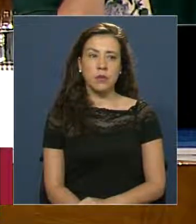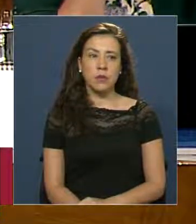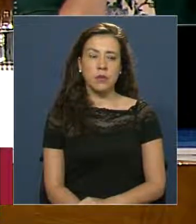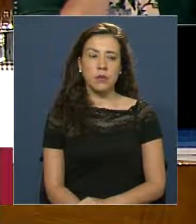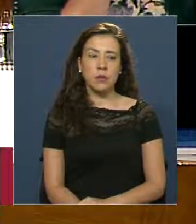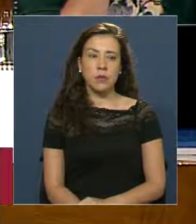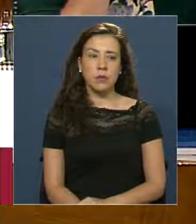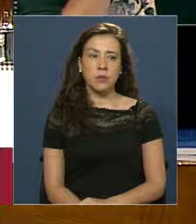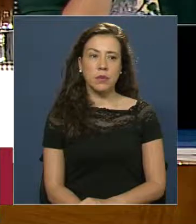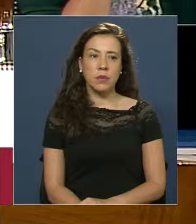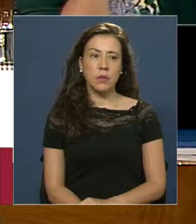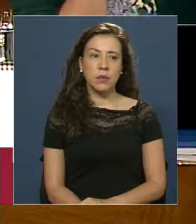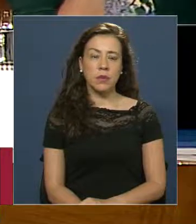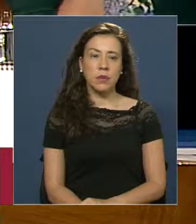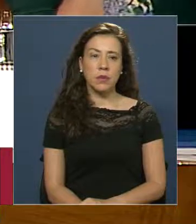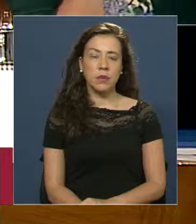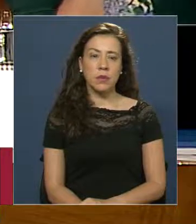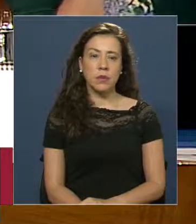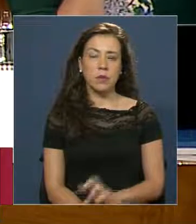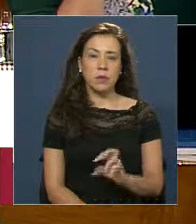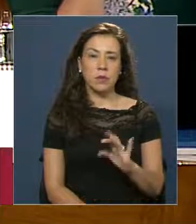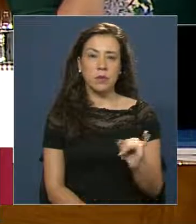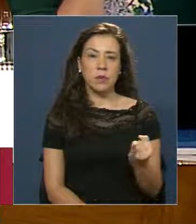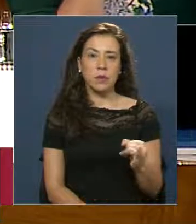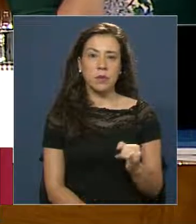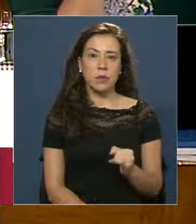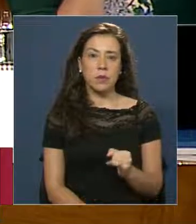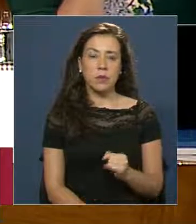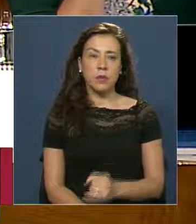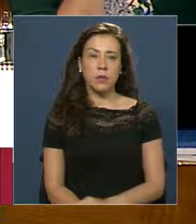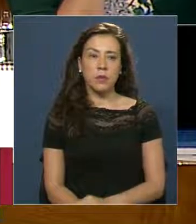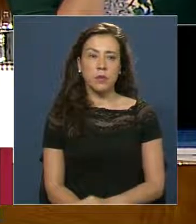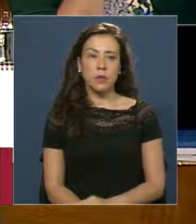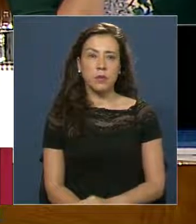¿Quién? Diputada Pérez.